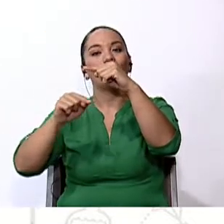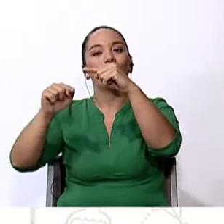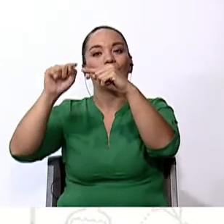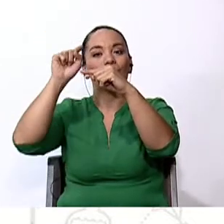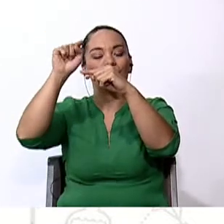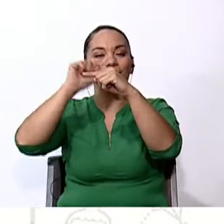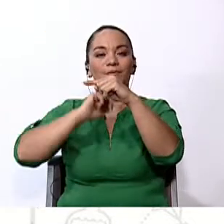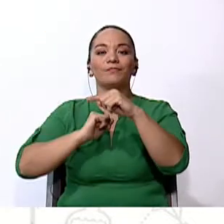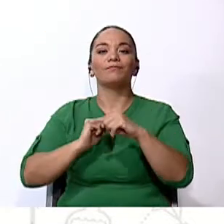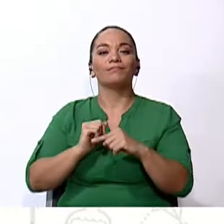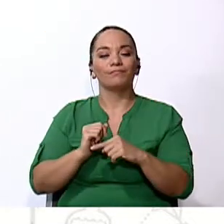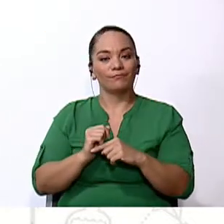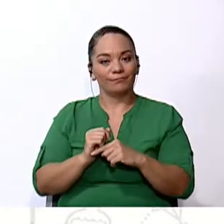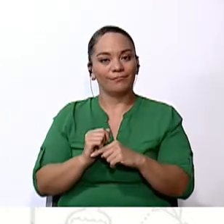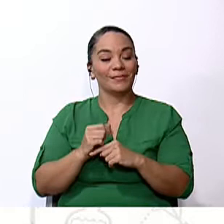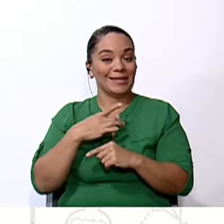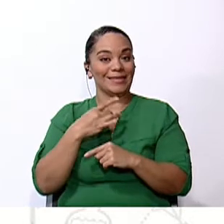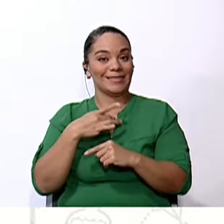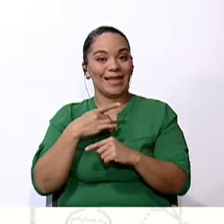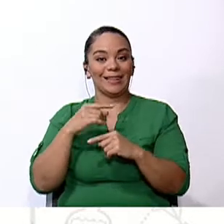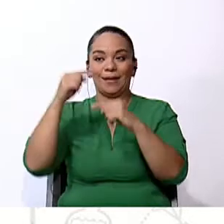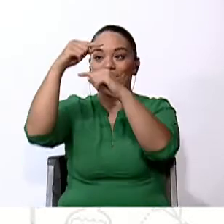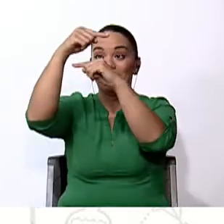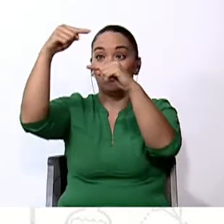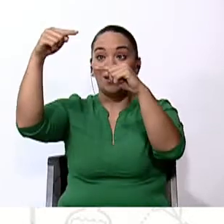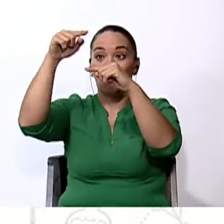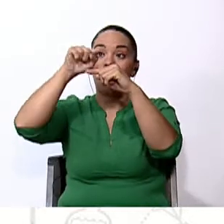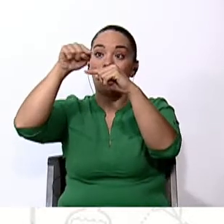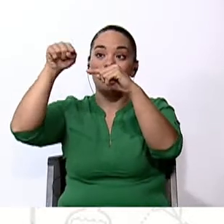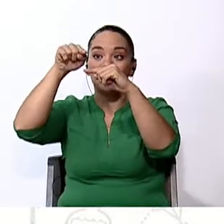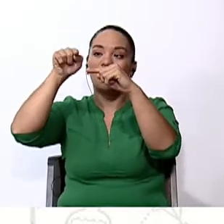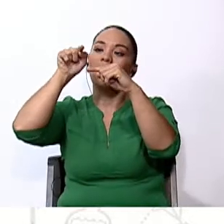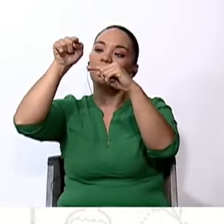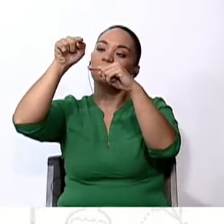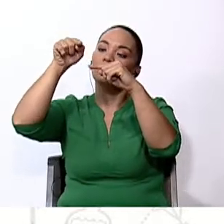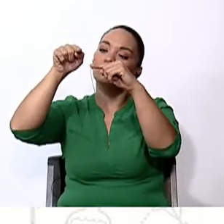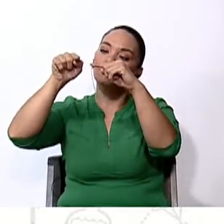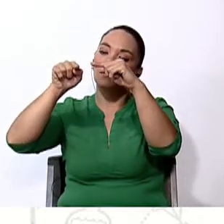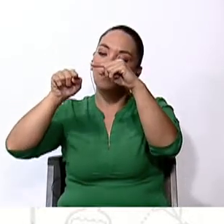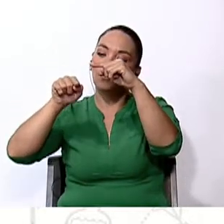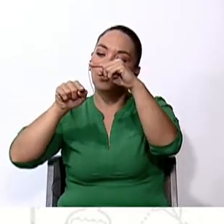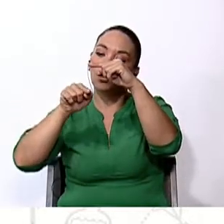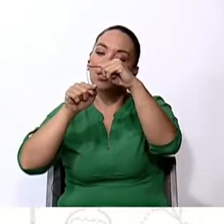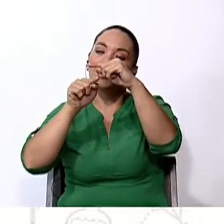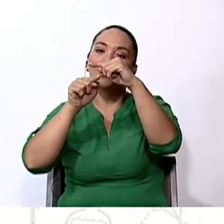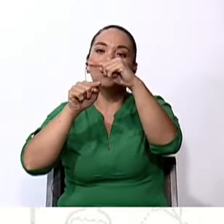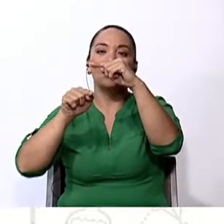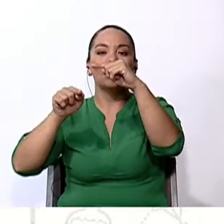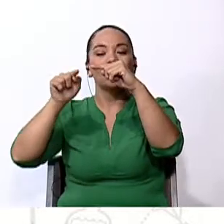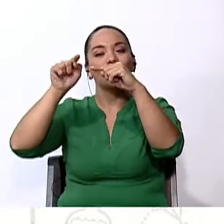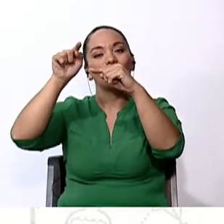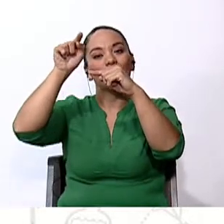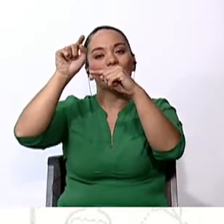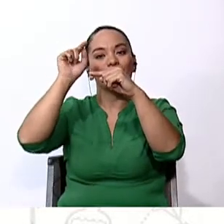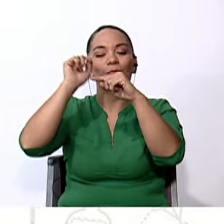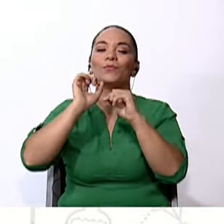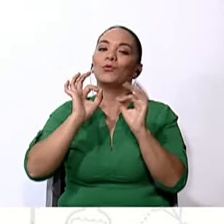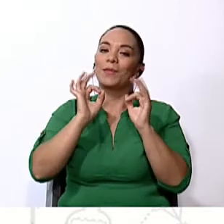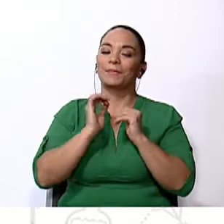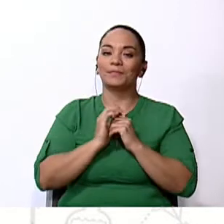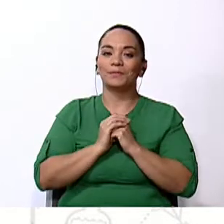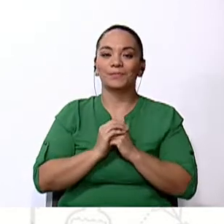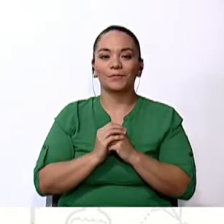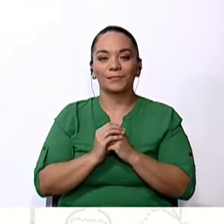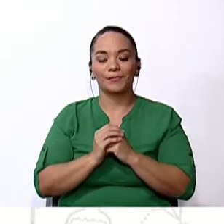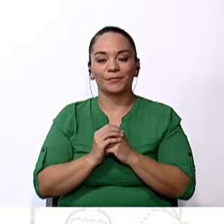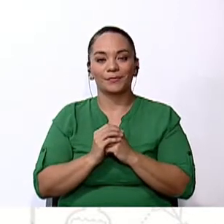realiza de mitad del renglón hacia abajo y pasa un poquitito más hacia abajo. Muy bien, y